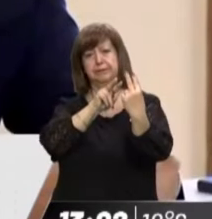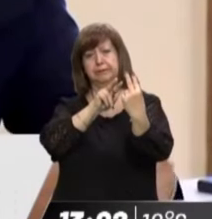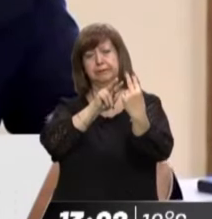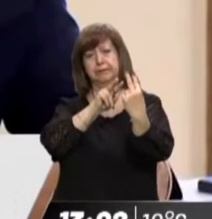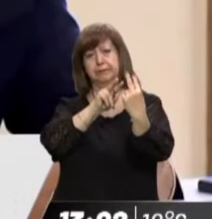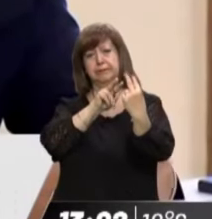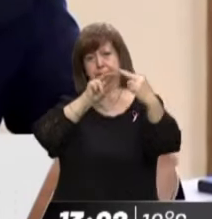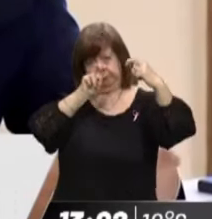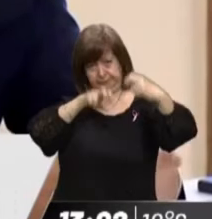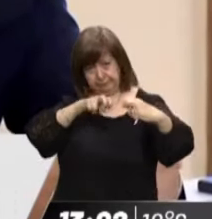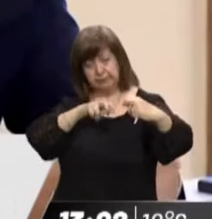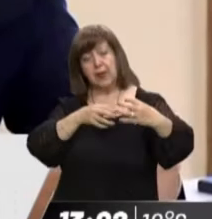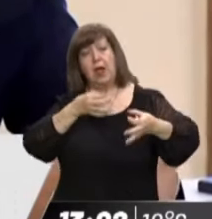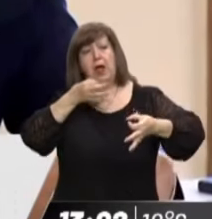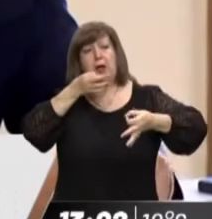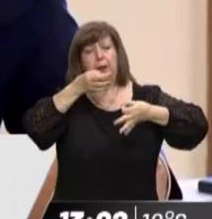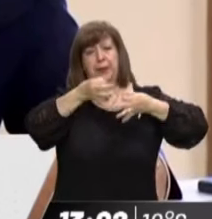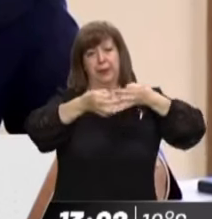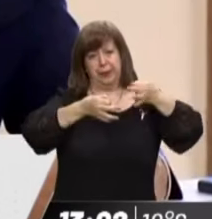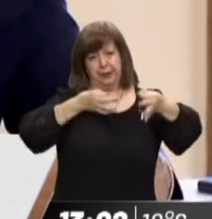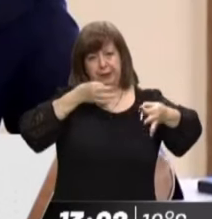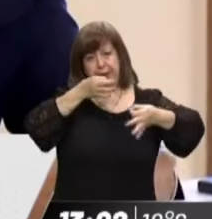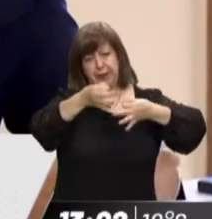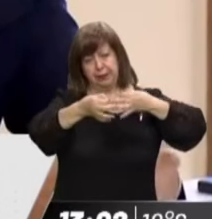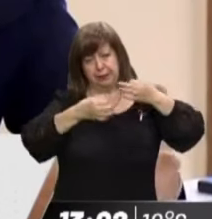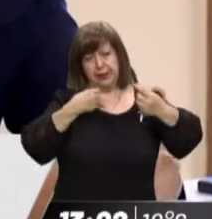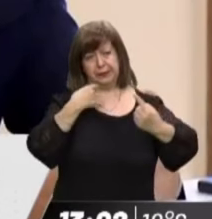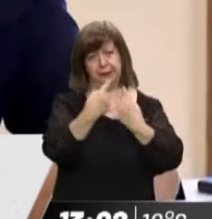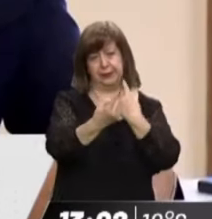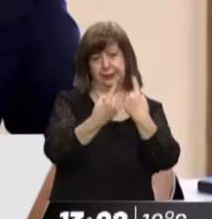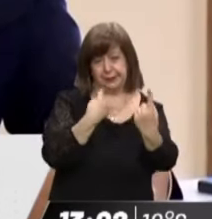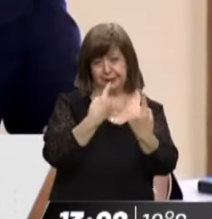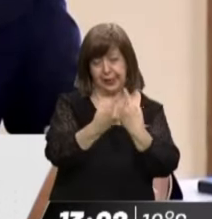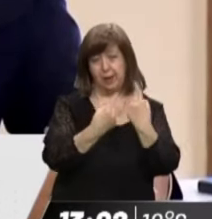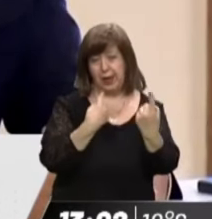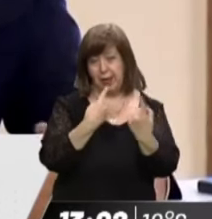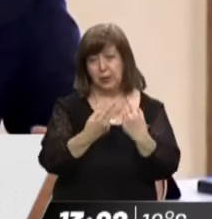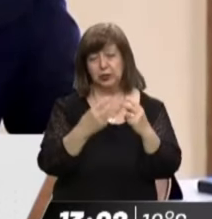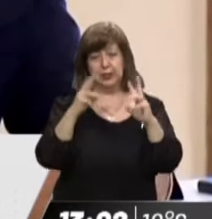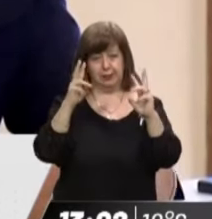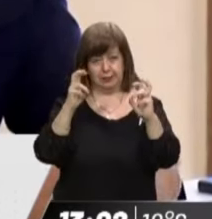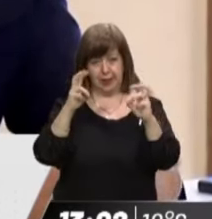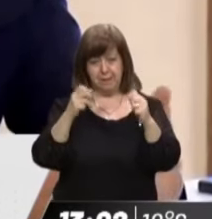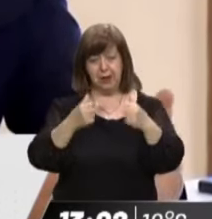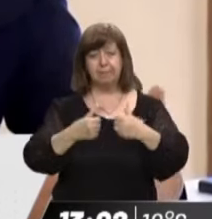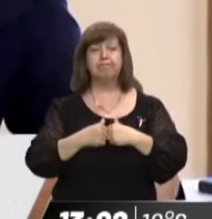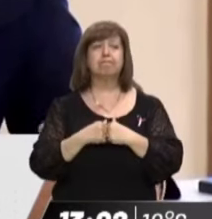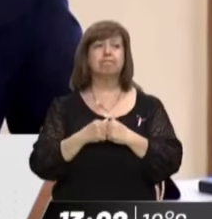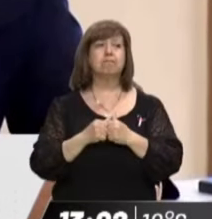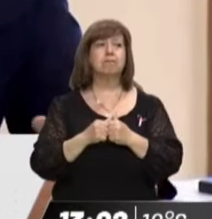tuvimos una charla respecto a lo que había sido